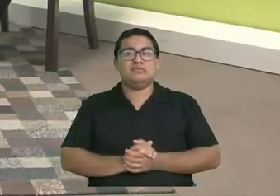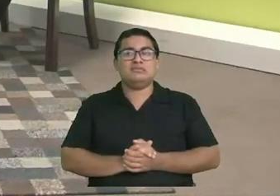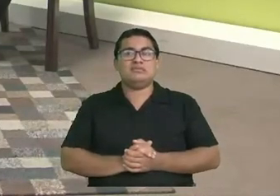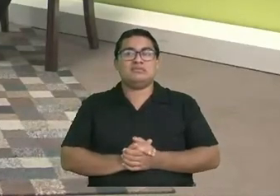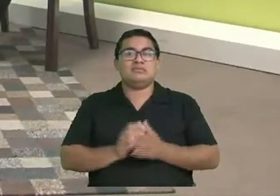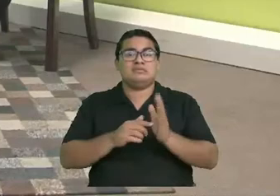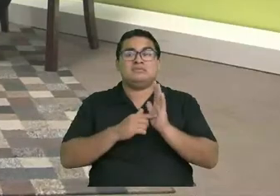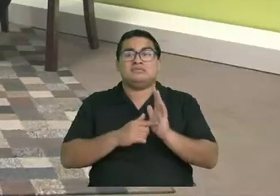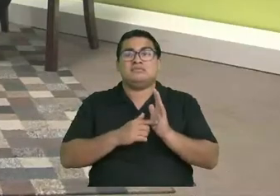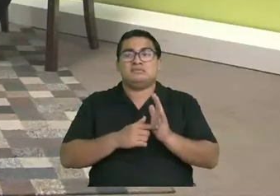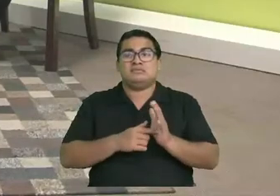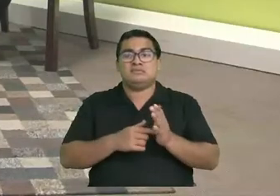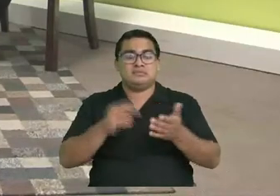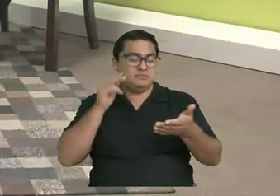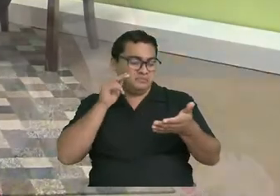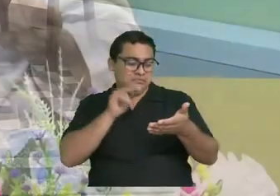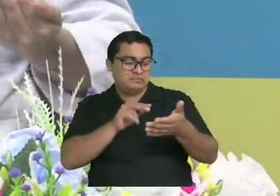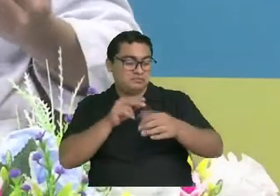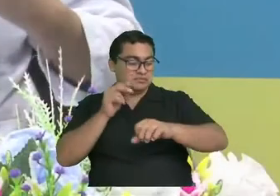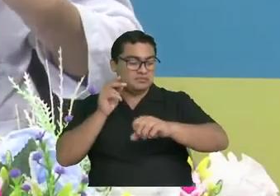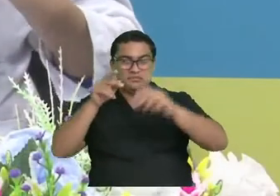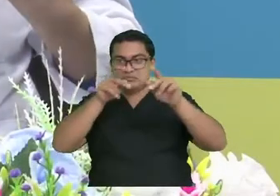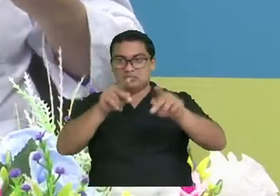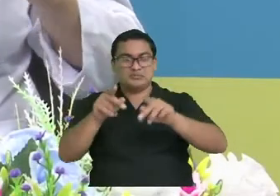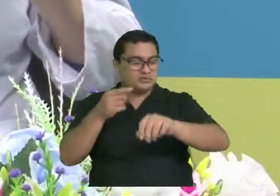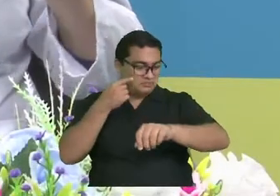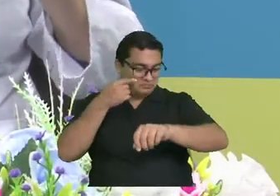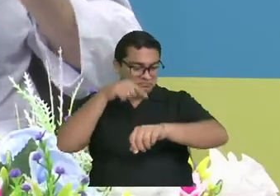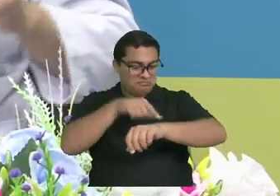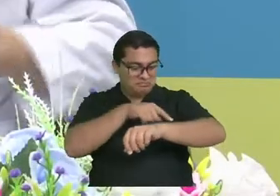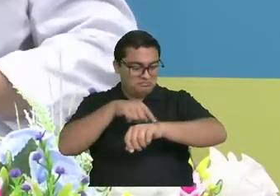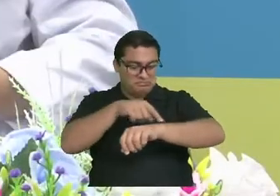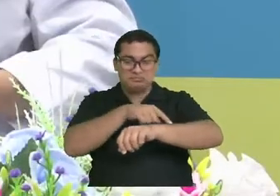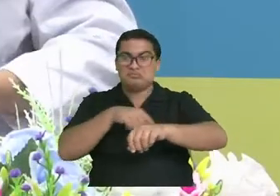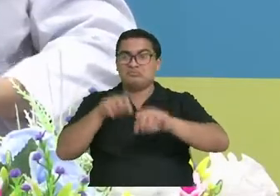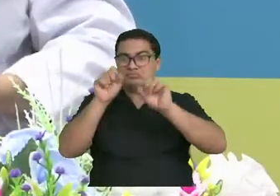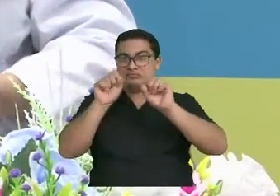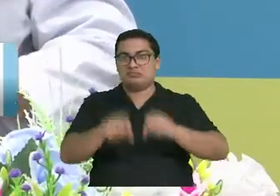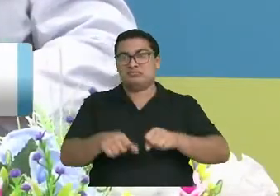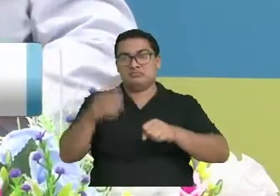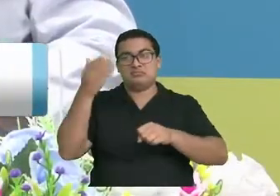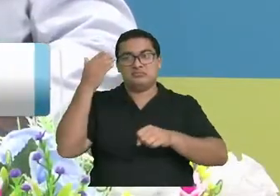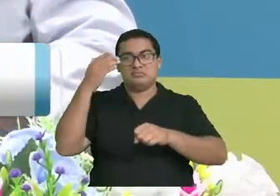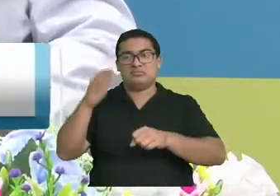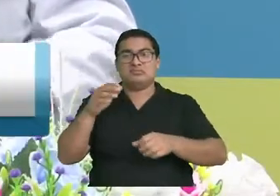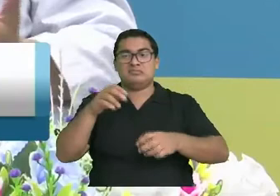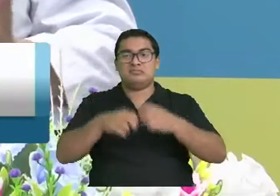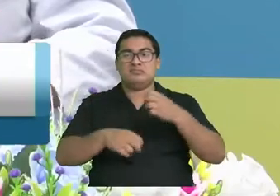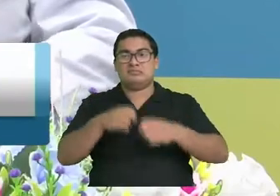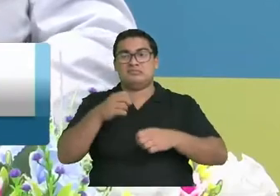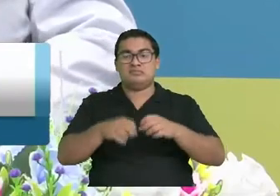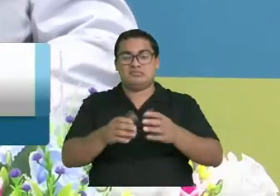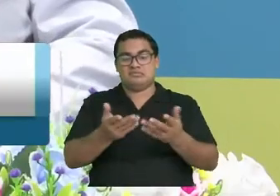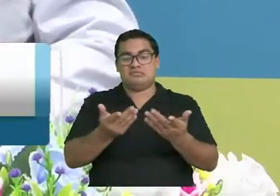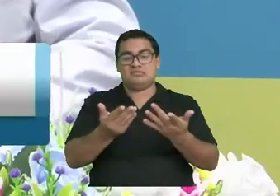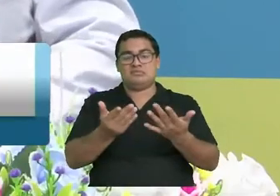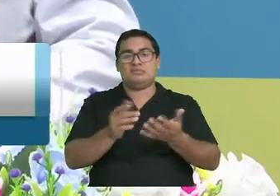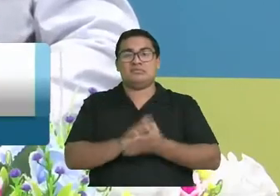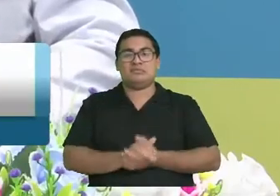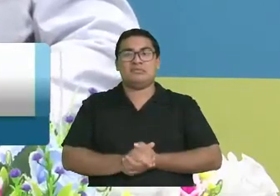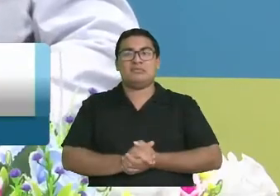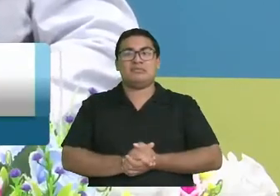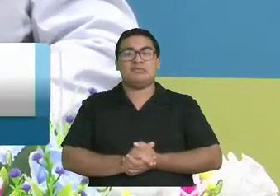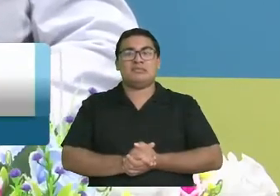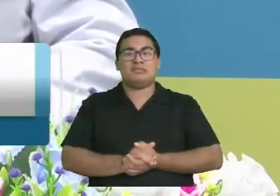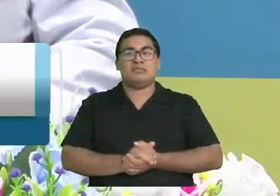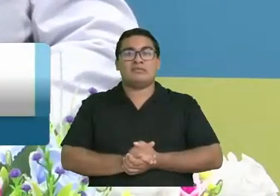como es lo que está más visible a los ojos de los pacientes, es más fácil que se lo detecten cuando afecta la planta, la palma de las manos. Claro,